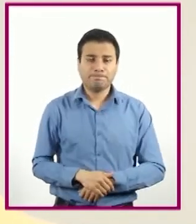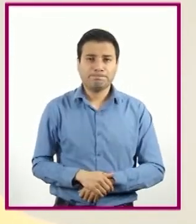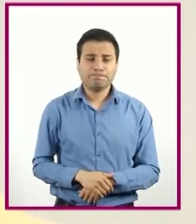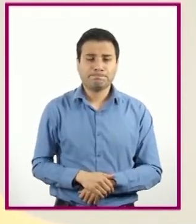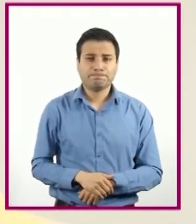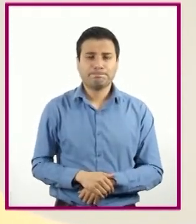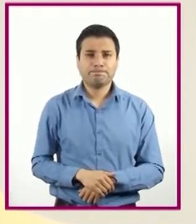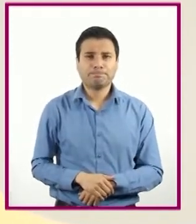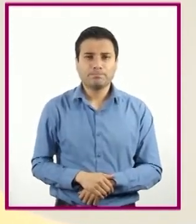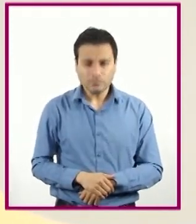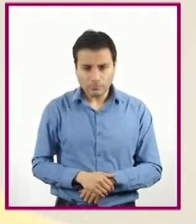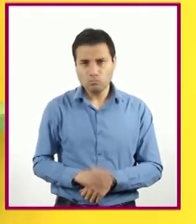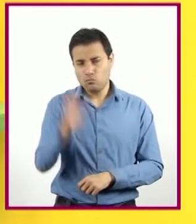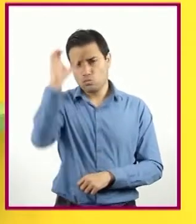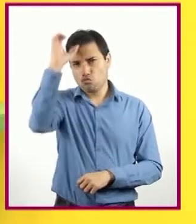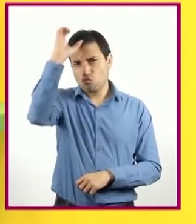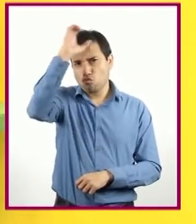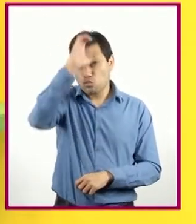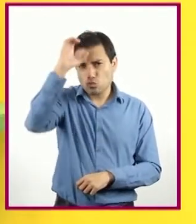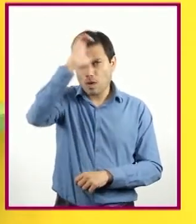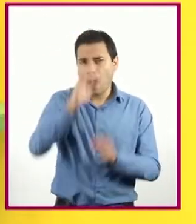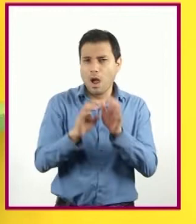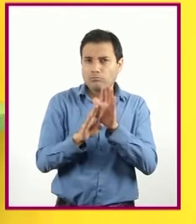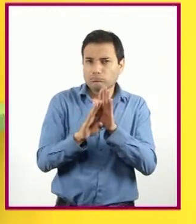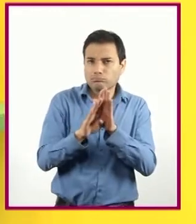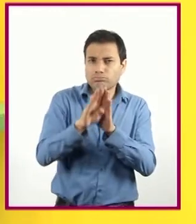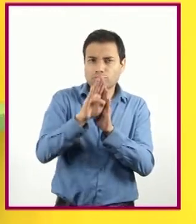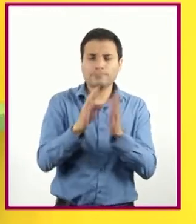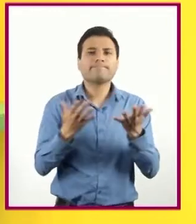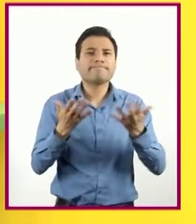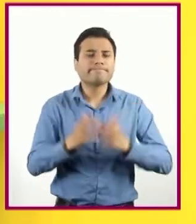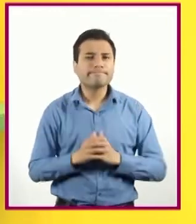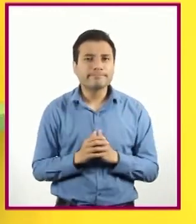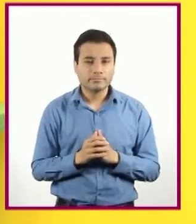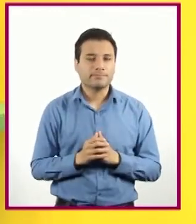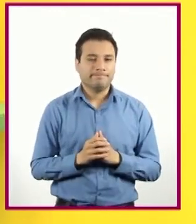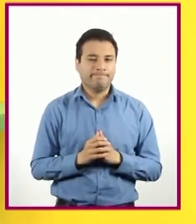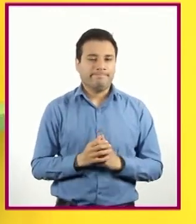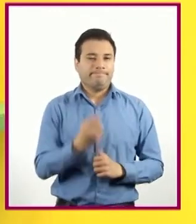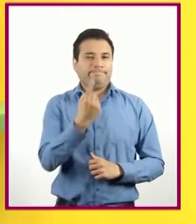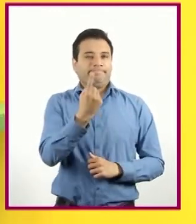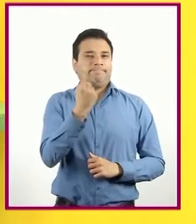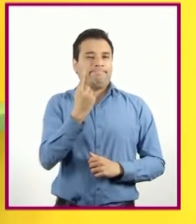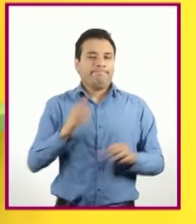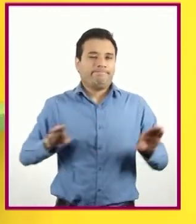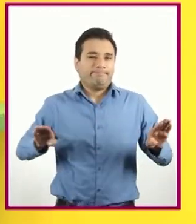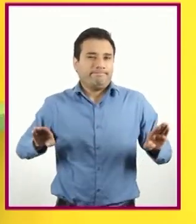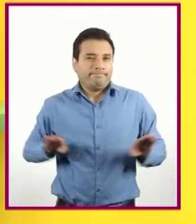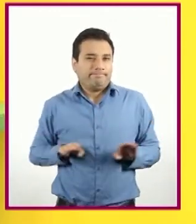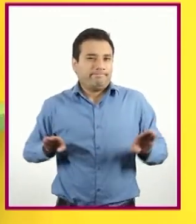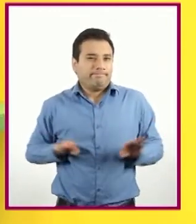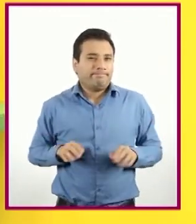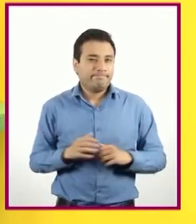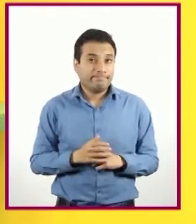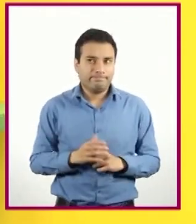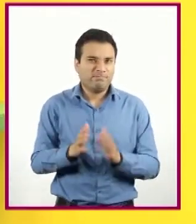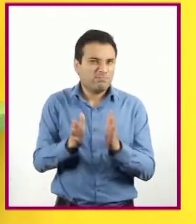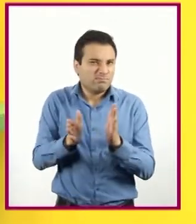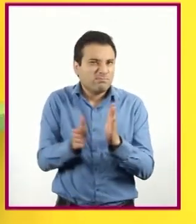El desarrollo cultural de los mayas estuvo caracterizado por la arquitectura